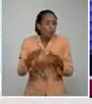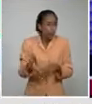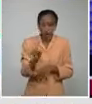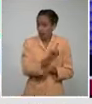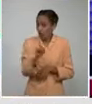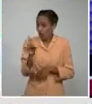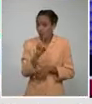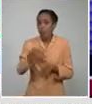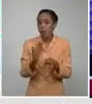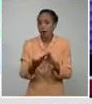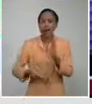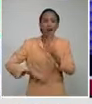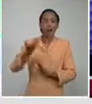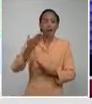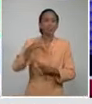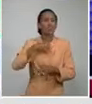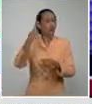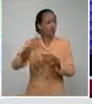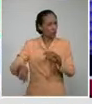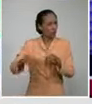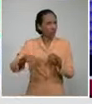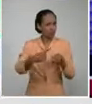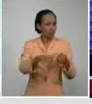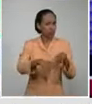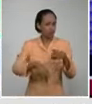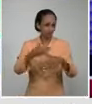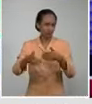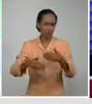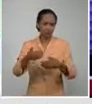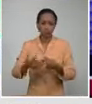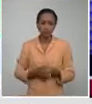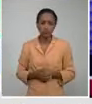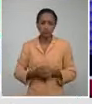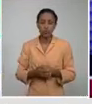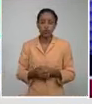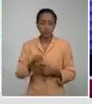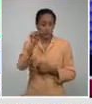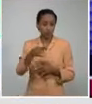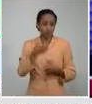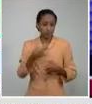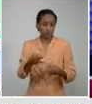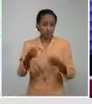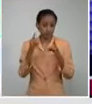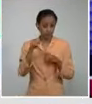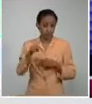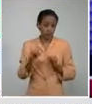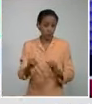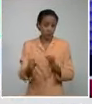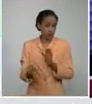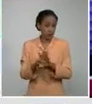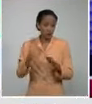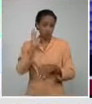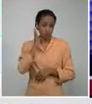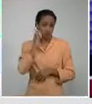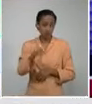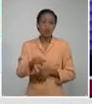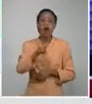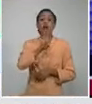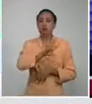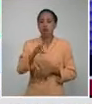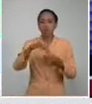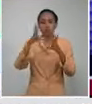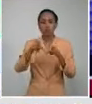recuperados. Con el fallecido que lamentamos al inicio de la conferencia, ya suman 425